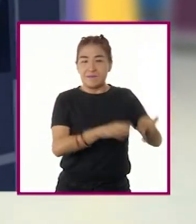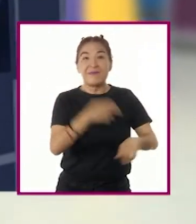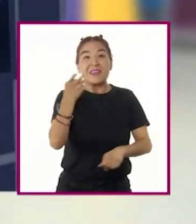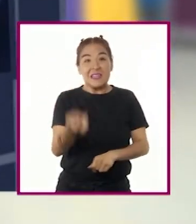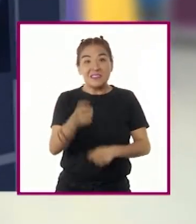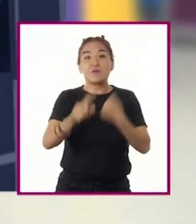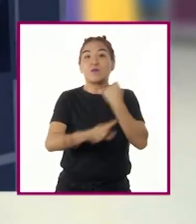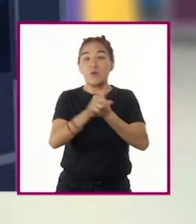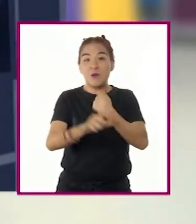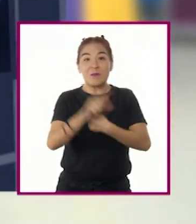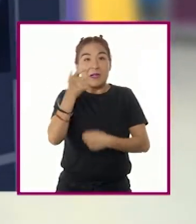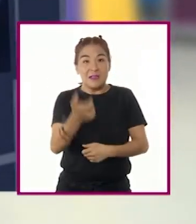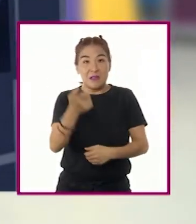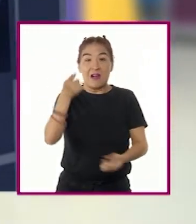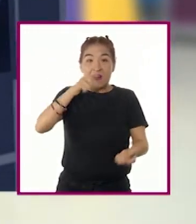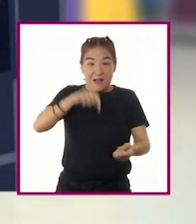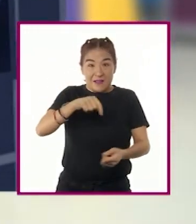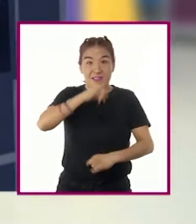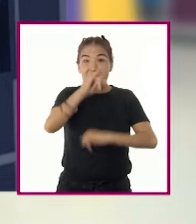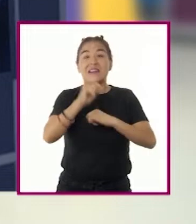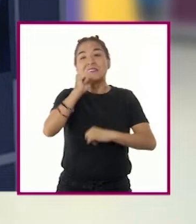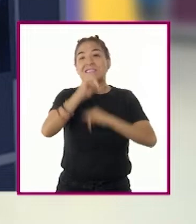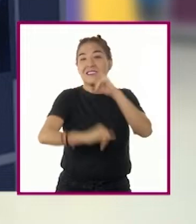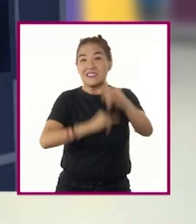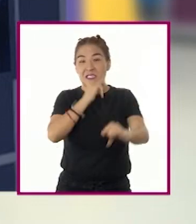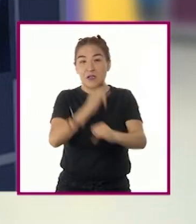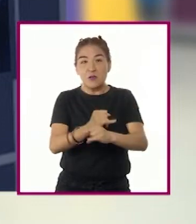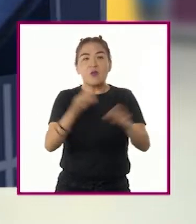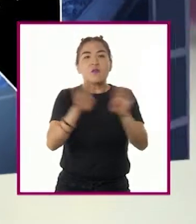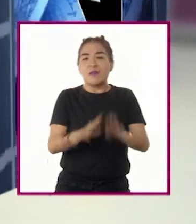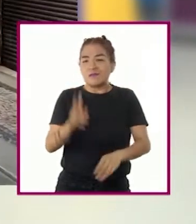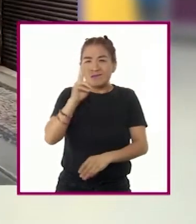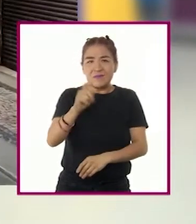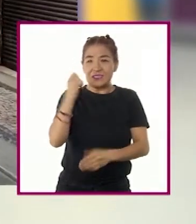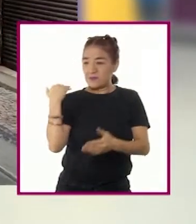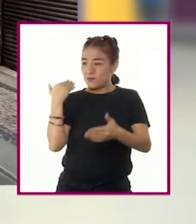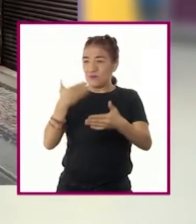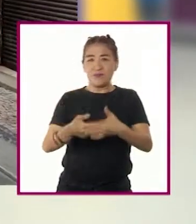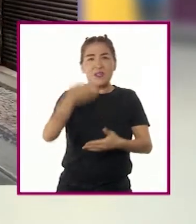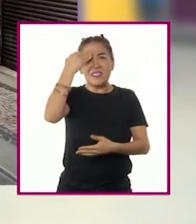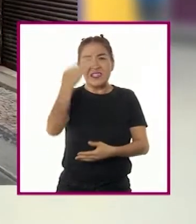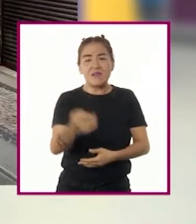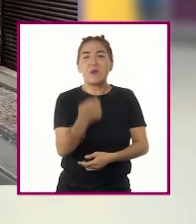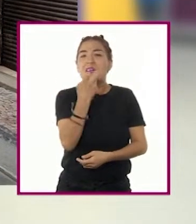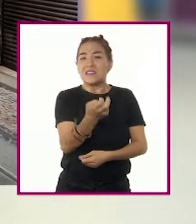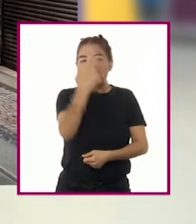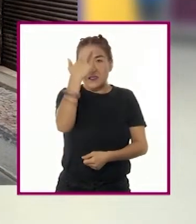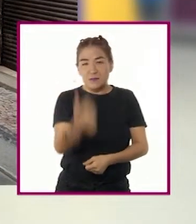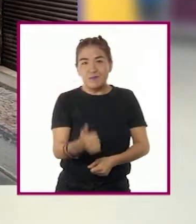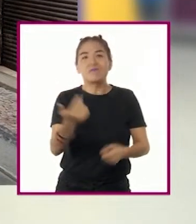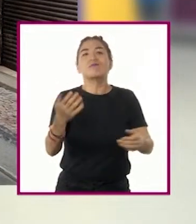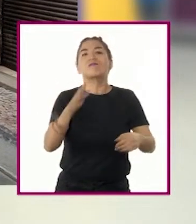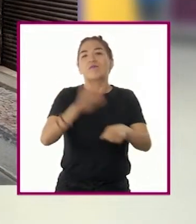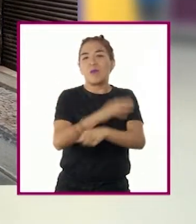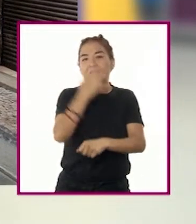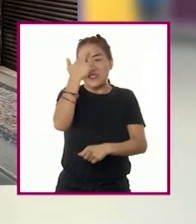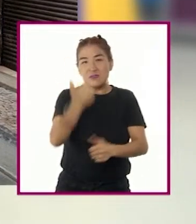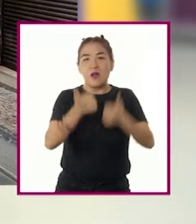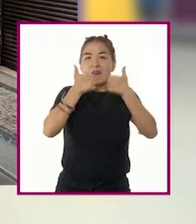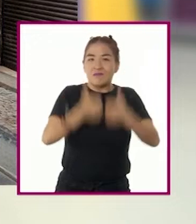económica internacional, de una magnitud no vista en décadas recientes, sobrevino por las medidas de confinamiento